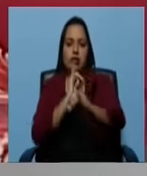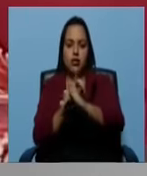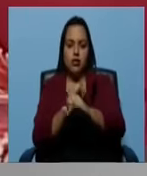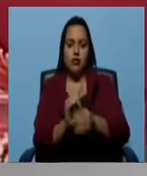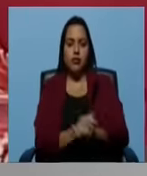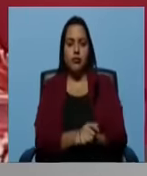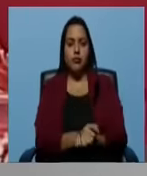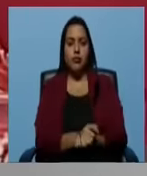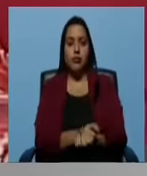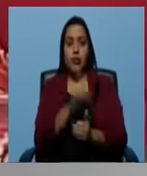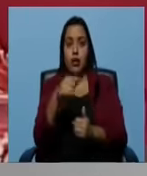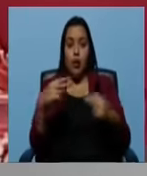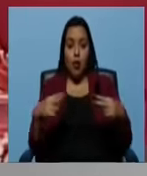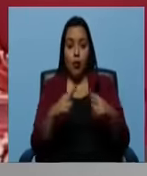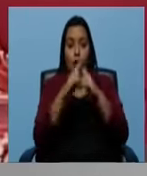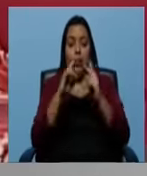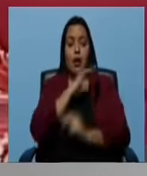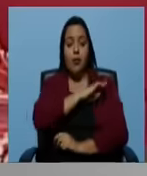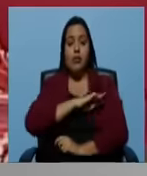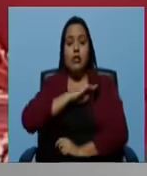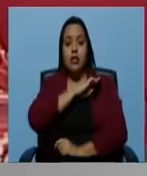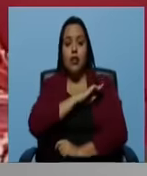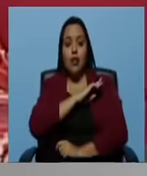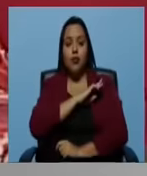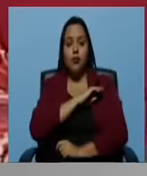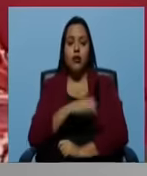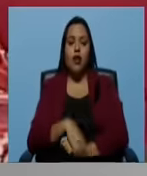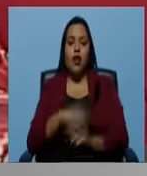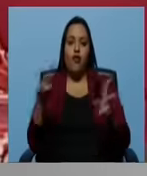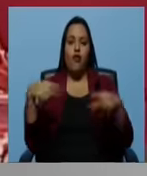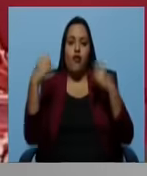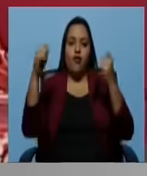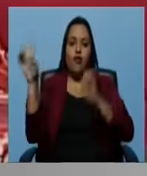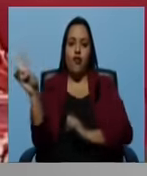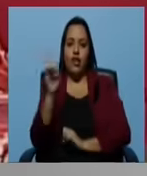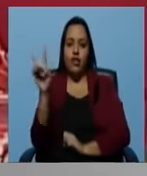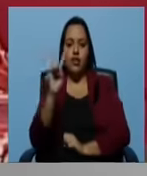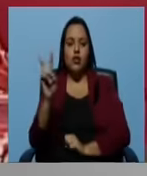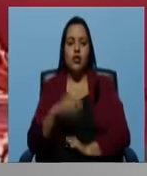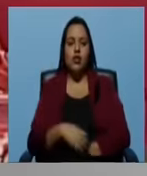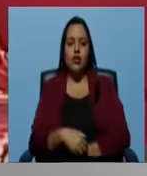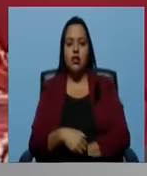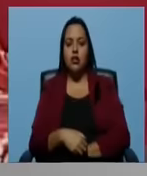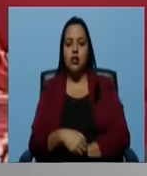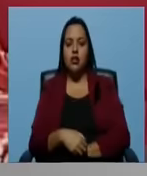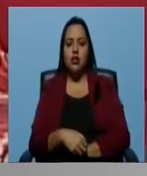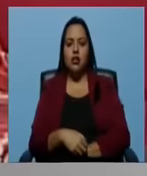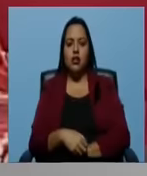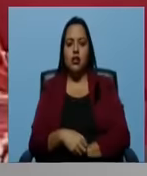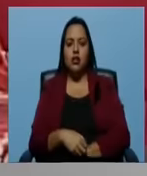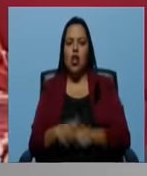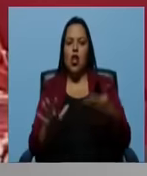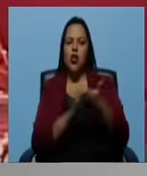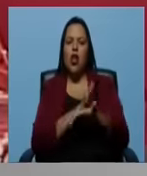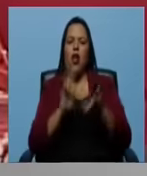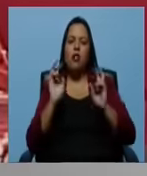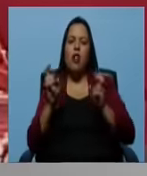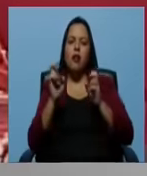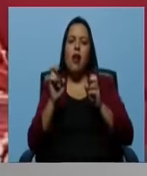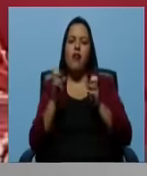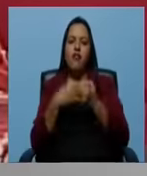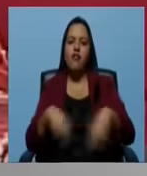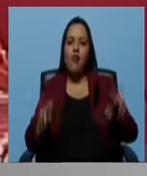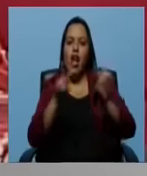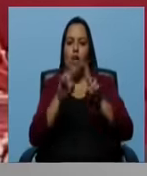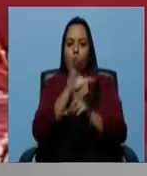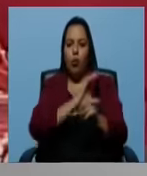hizo un encuentro con la gran misión Viva Venezuela, el tema de los valores culturales, tuvo